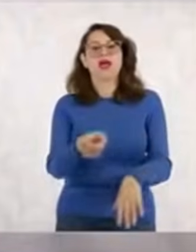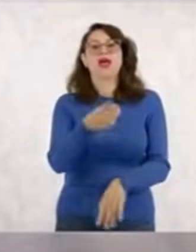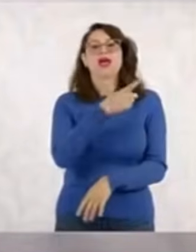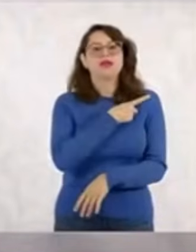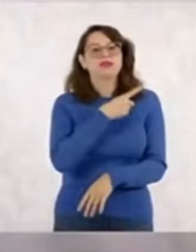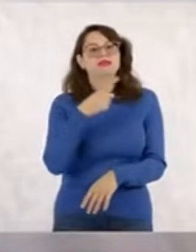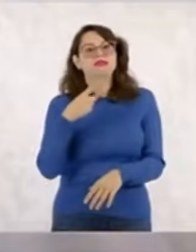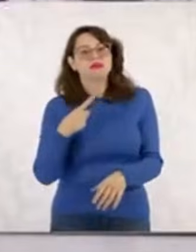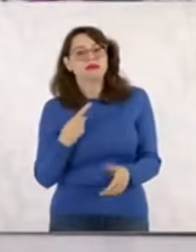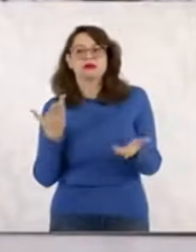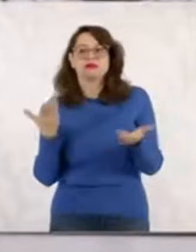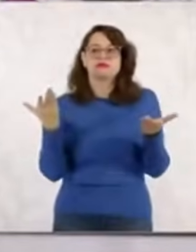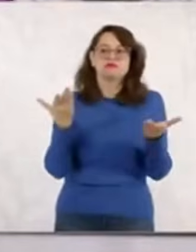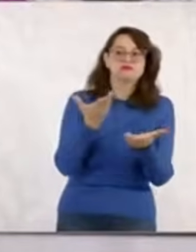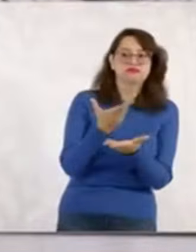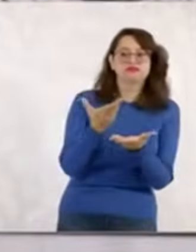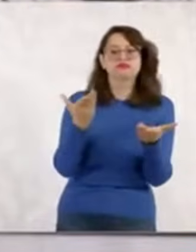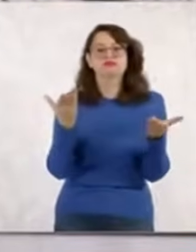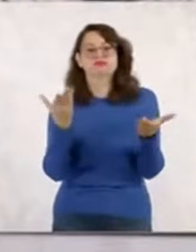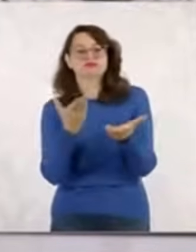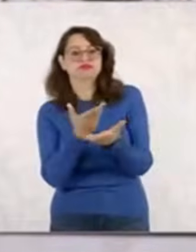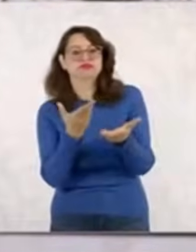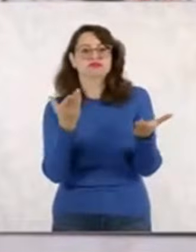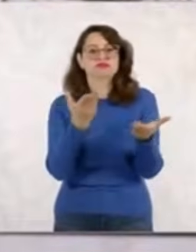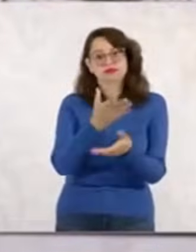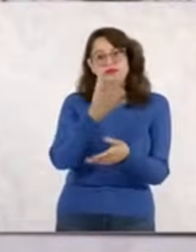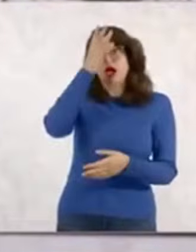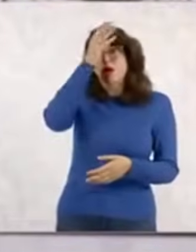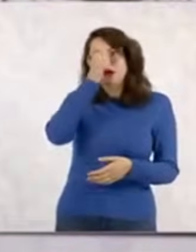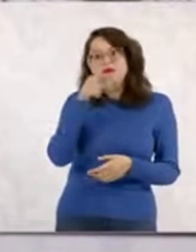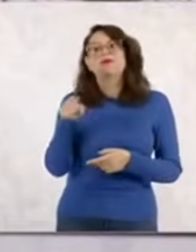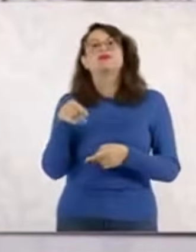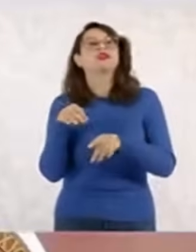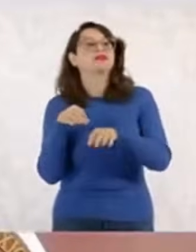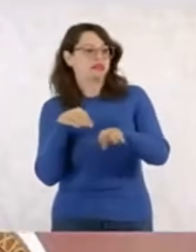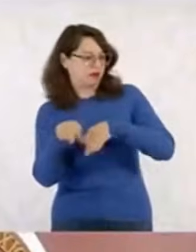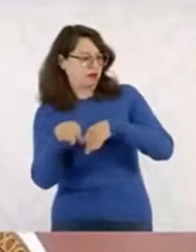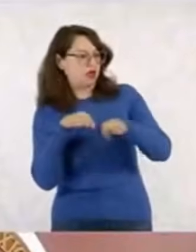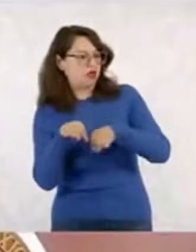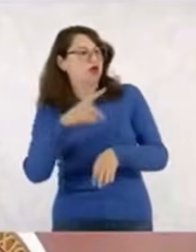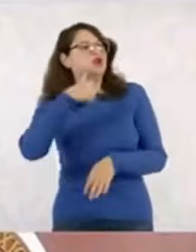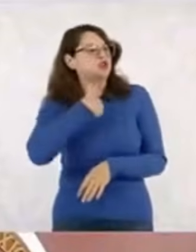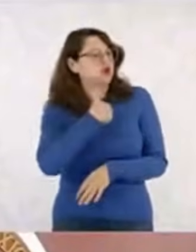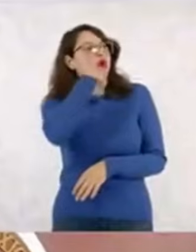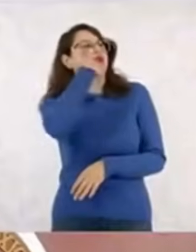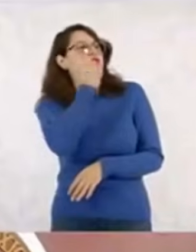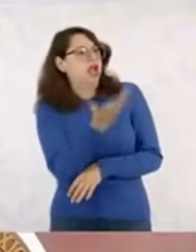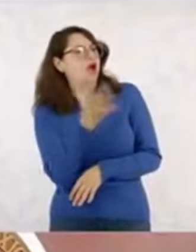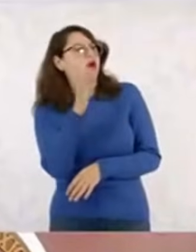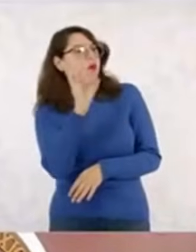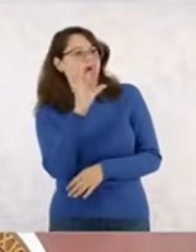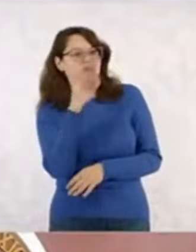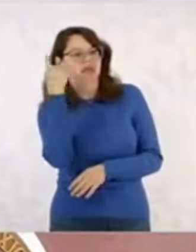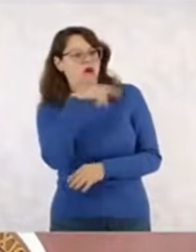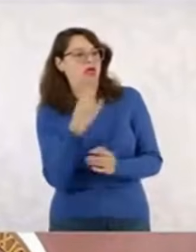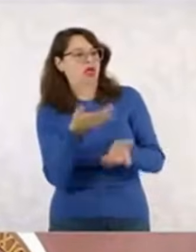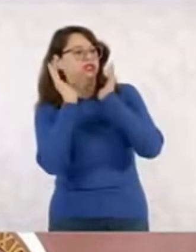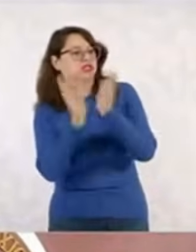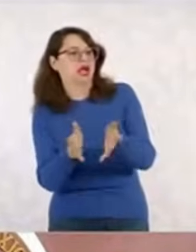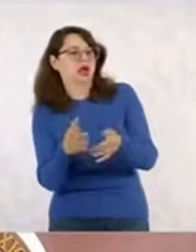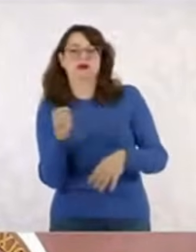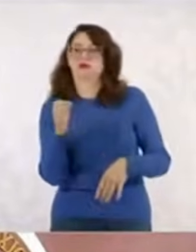los trabajadores, queremos 40 horas en el 2026 y empresarios que te dicen, no, no queremos 40 horas, queremos que se